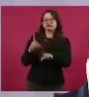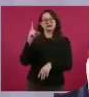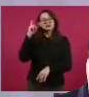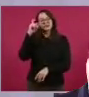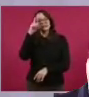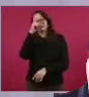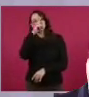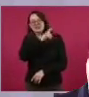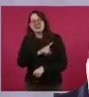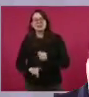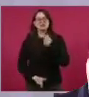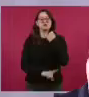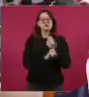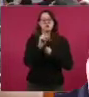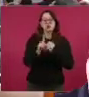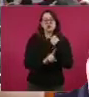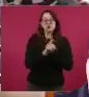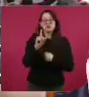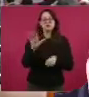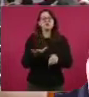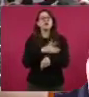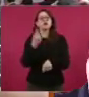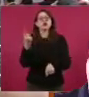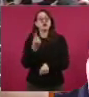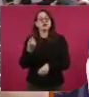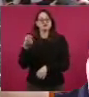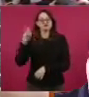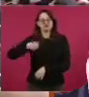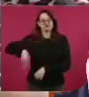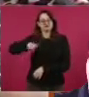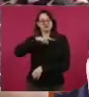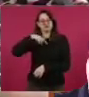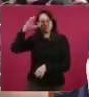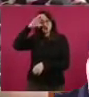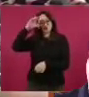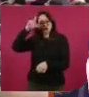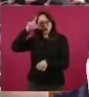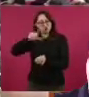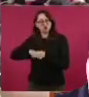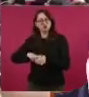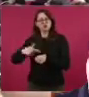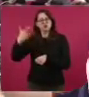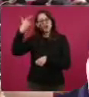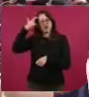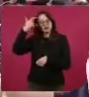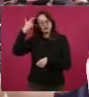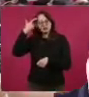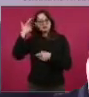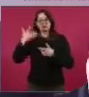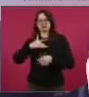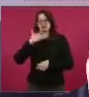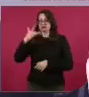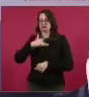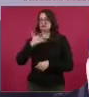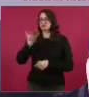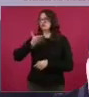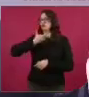por nuestra idiosincrasia, por nuestras culturas,